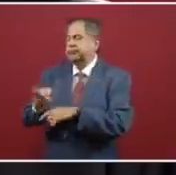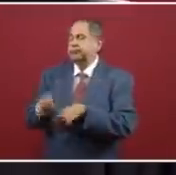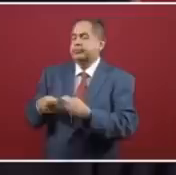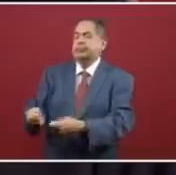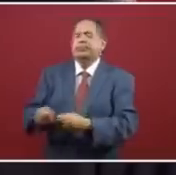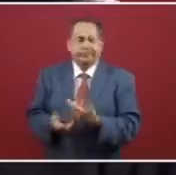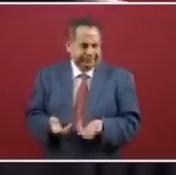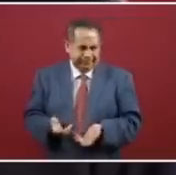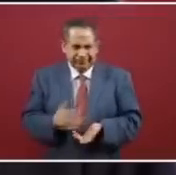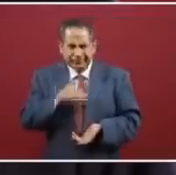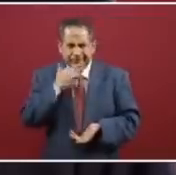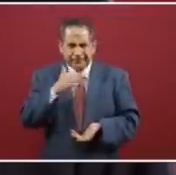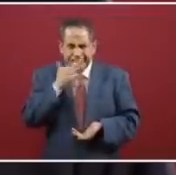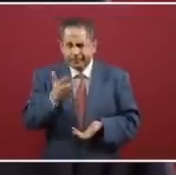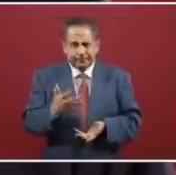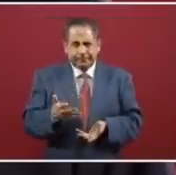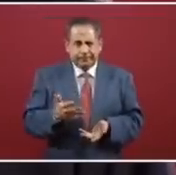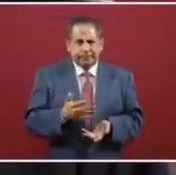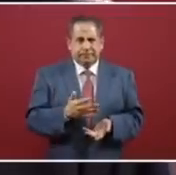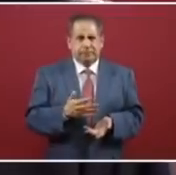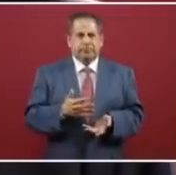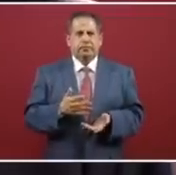por ejemplo